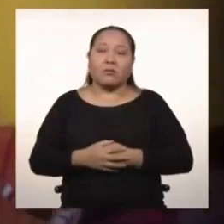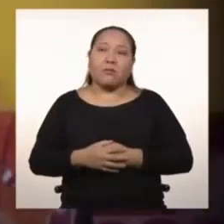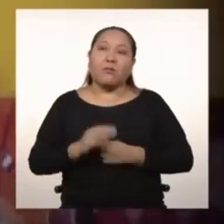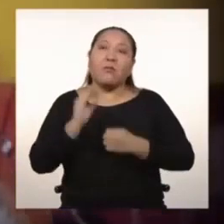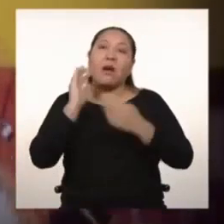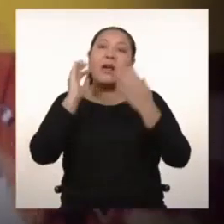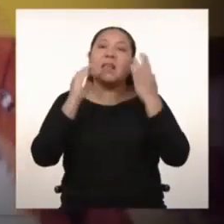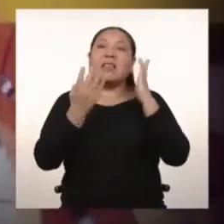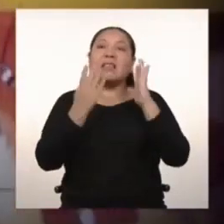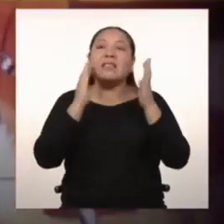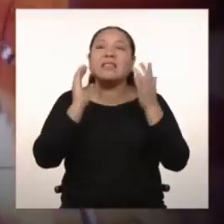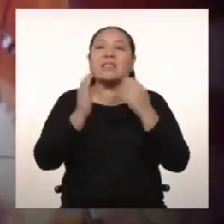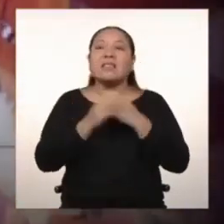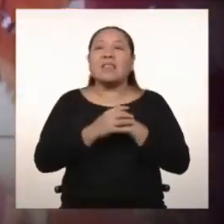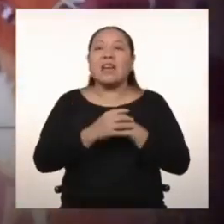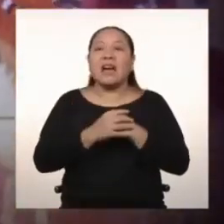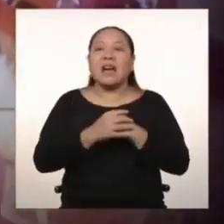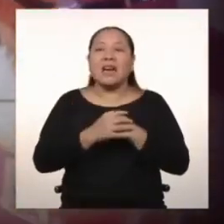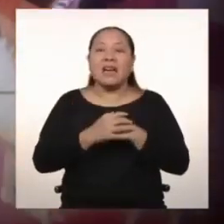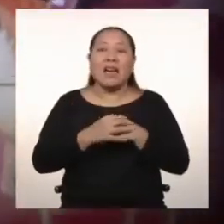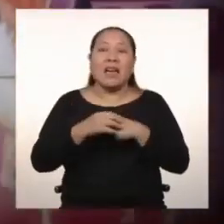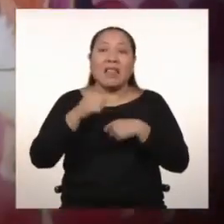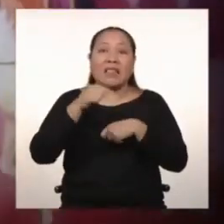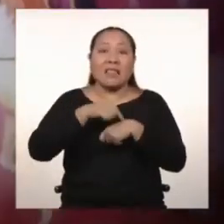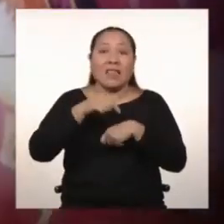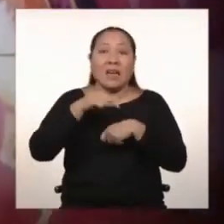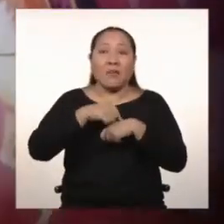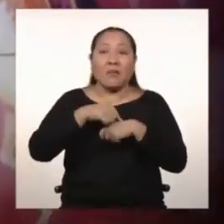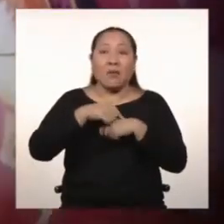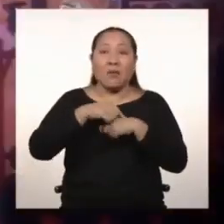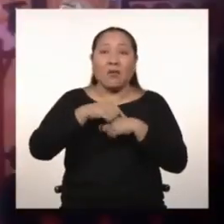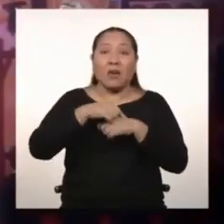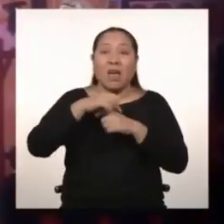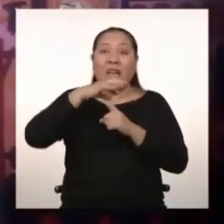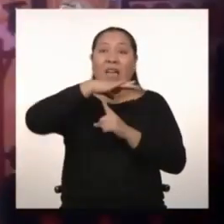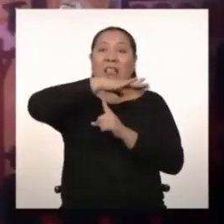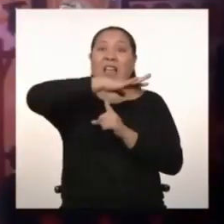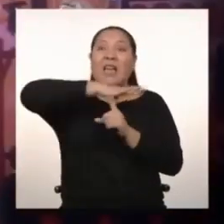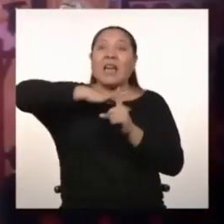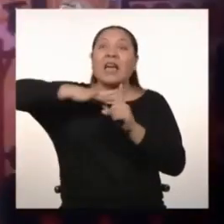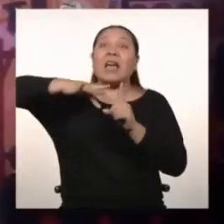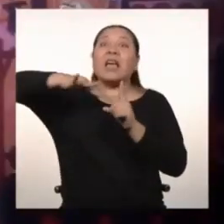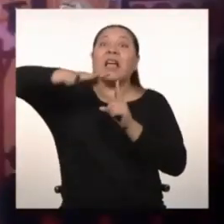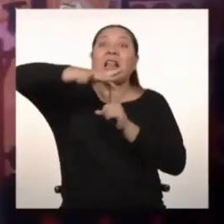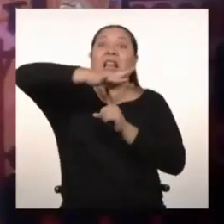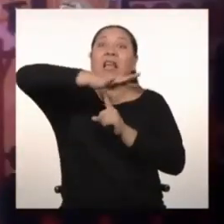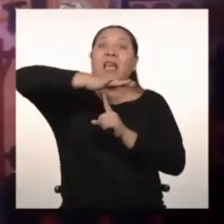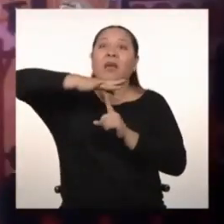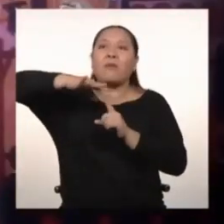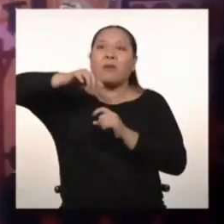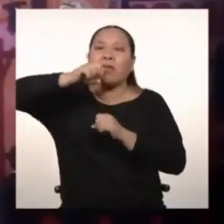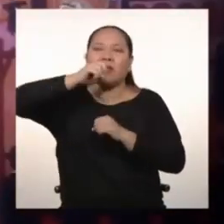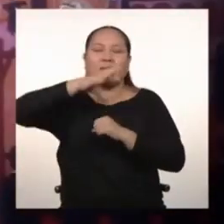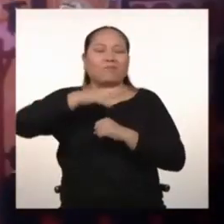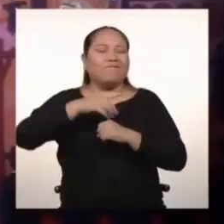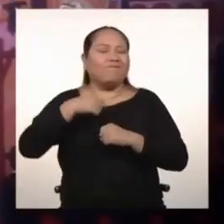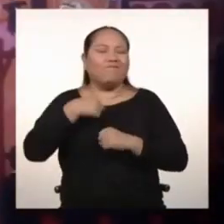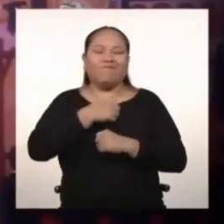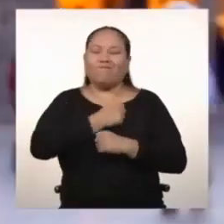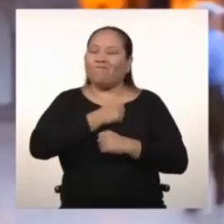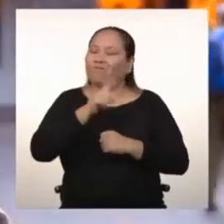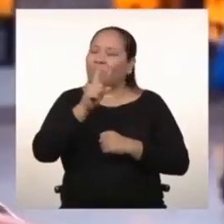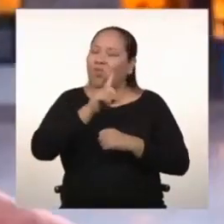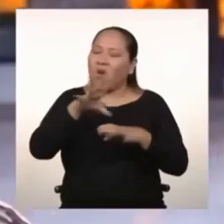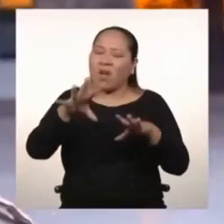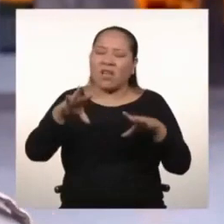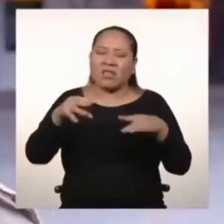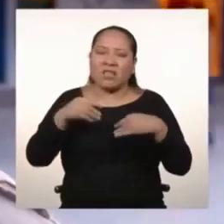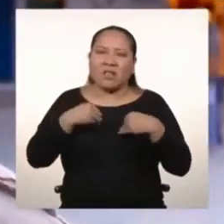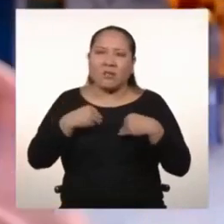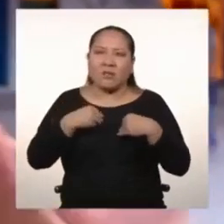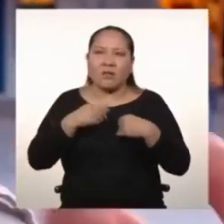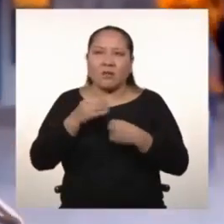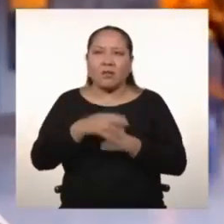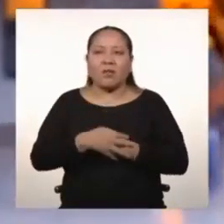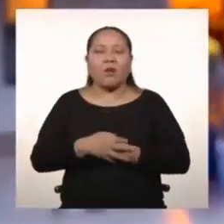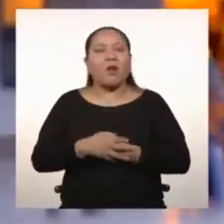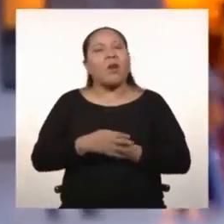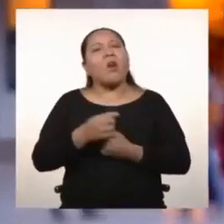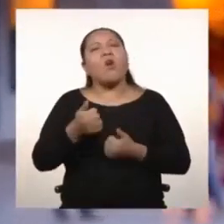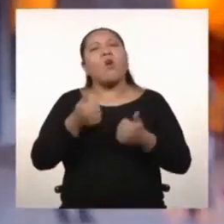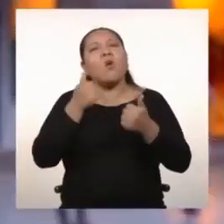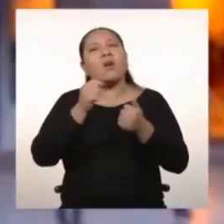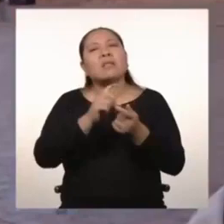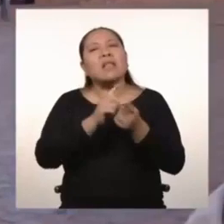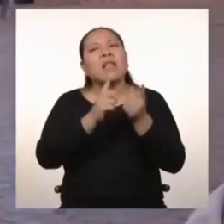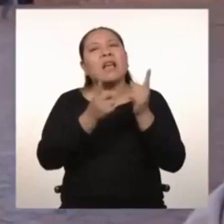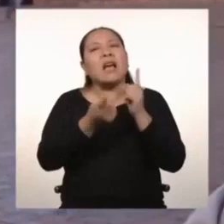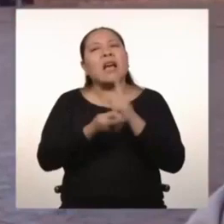tiempo mostró un rechazo, ¿no? A una ejecución tan cruel, ¿no? ¿Qué cambia y qué continúa,